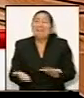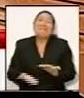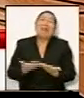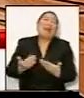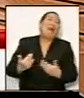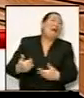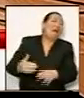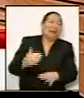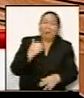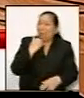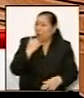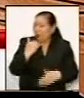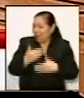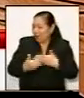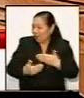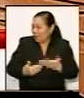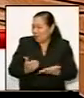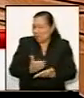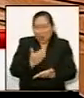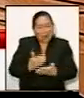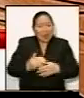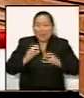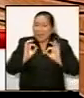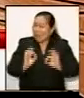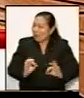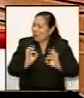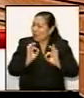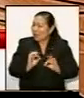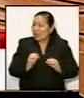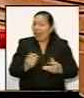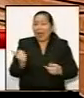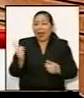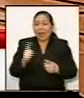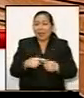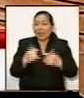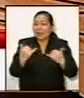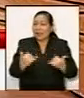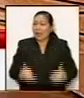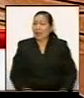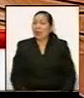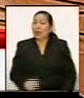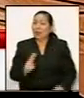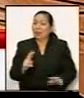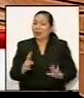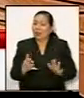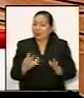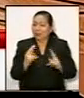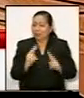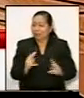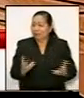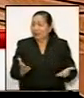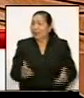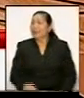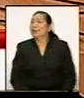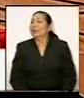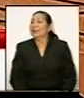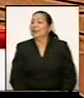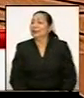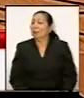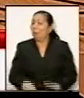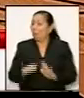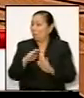vamos a continuar en el problema y ahora a la fecha en este corte de 19 vemos que en vez de haber